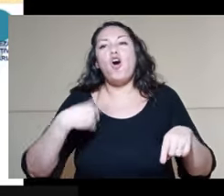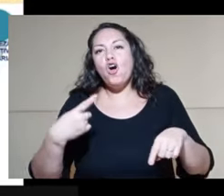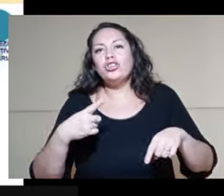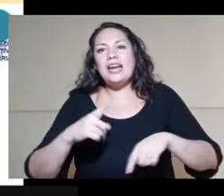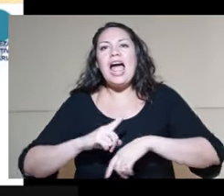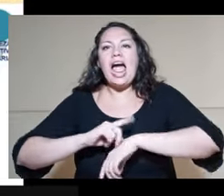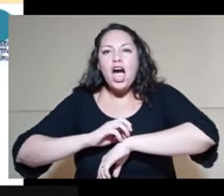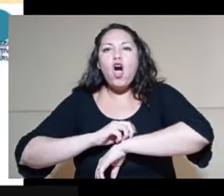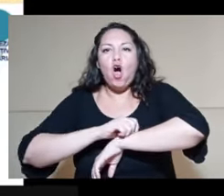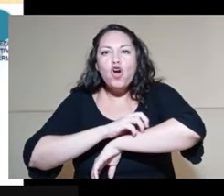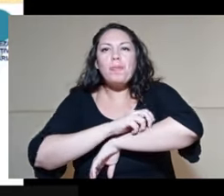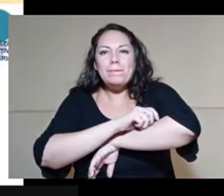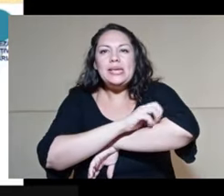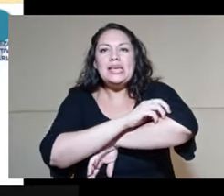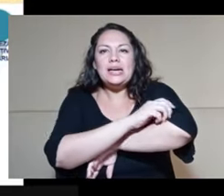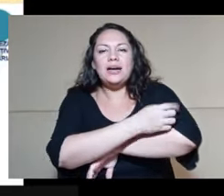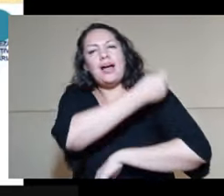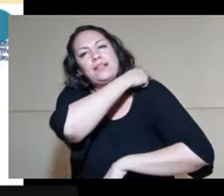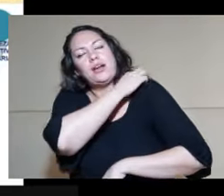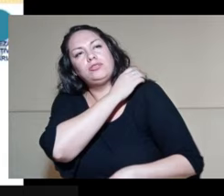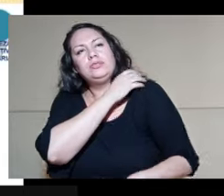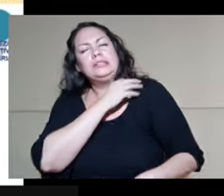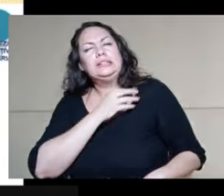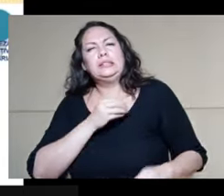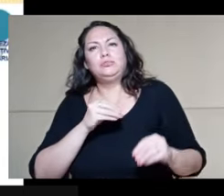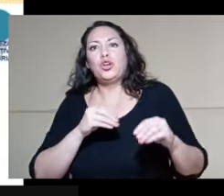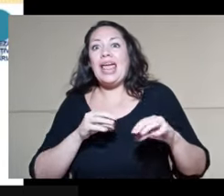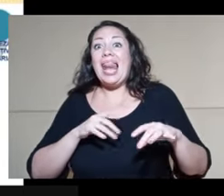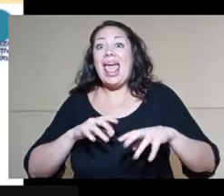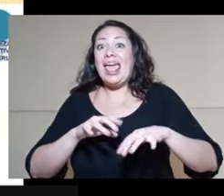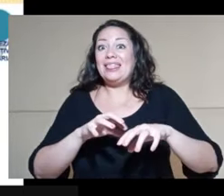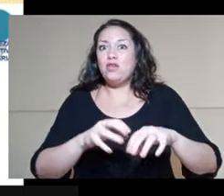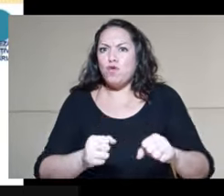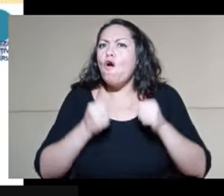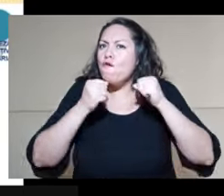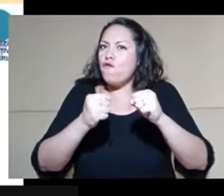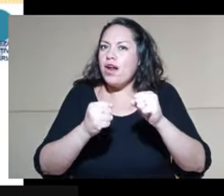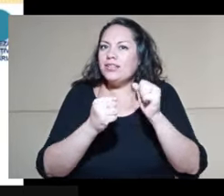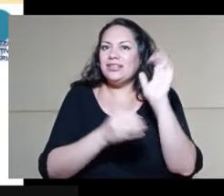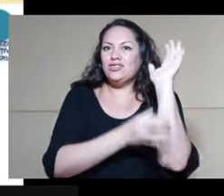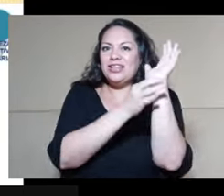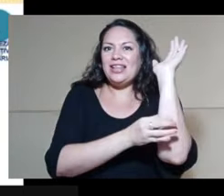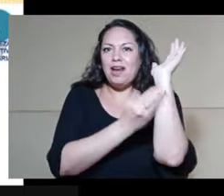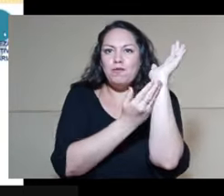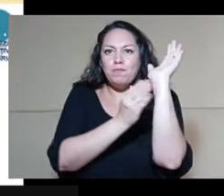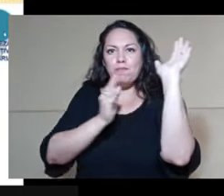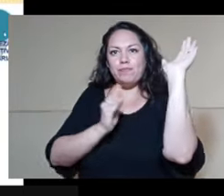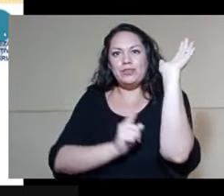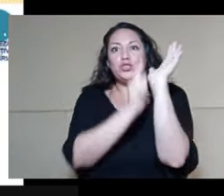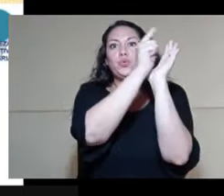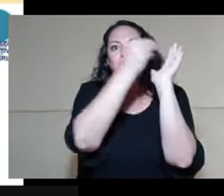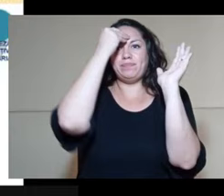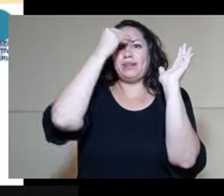hay hormigas que sí nos caminan por la espalda y nosotros nos damos cuenta. Eso es porque el estímulo era suficiente intenso y el tálamo lo dejó